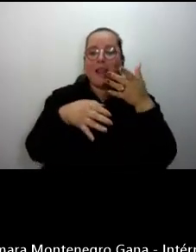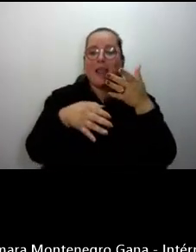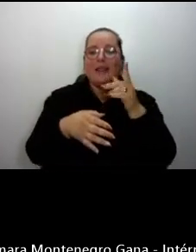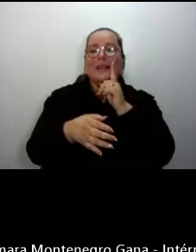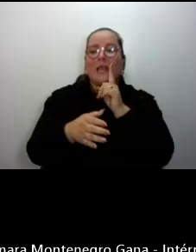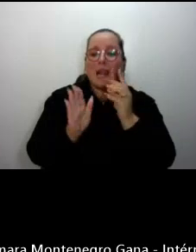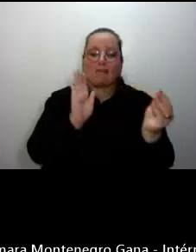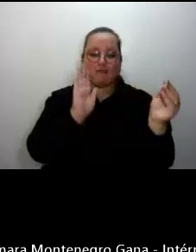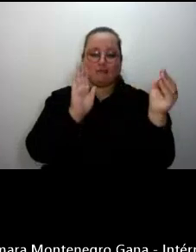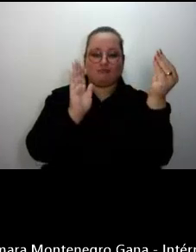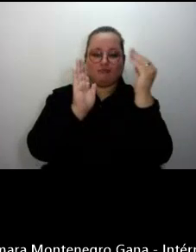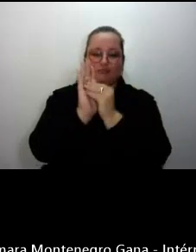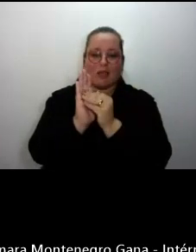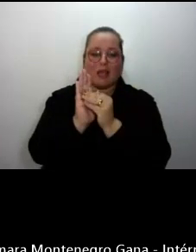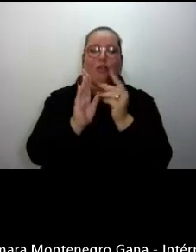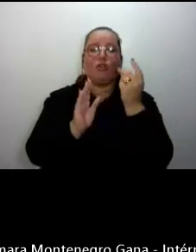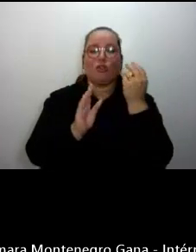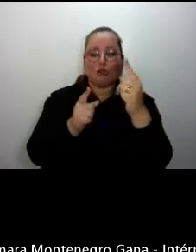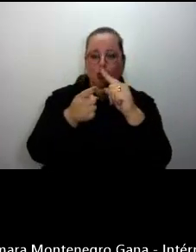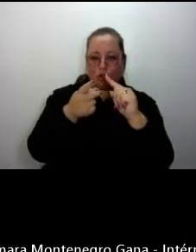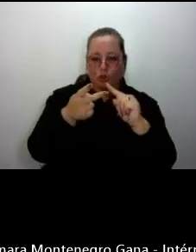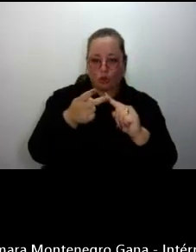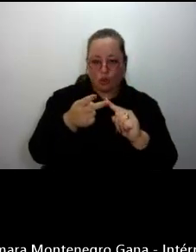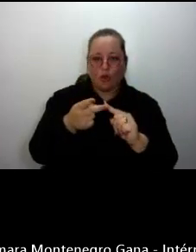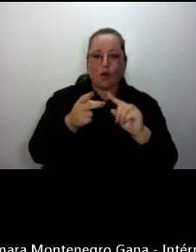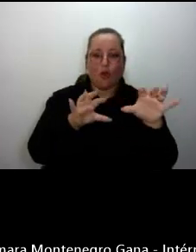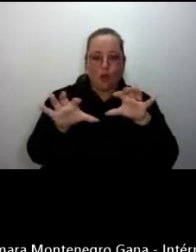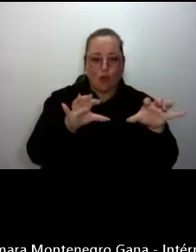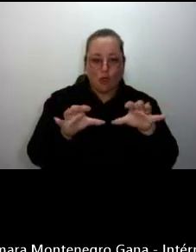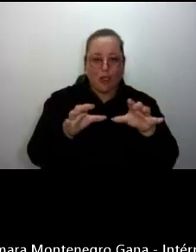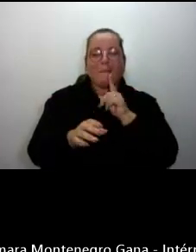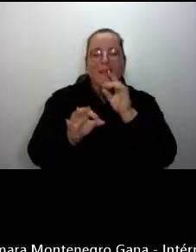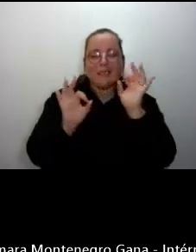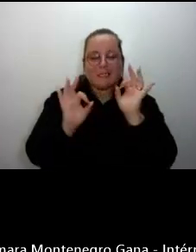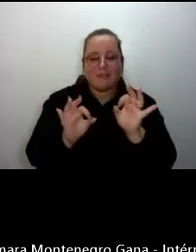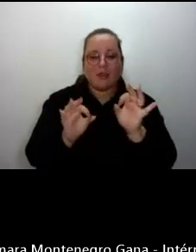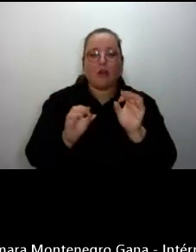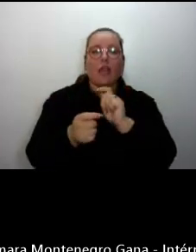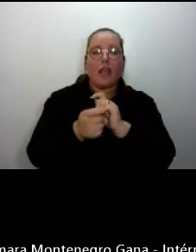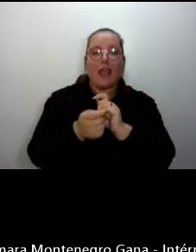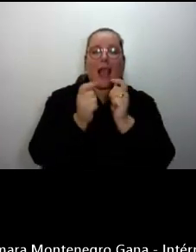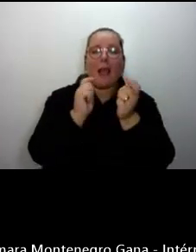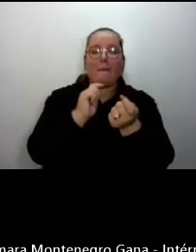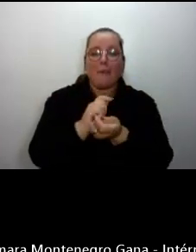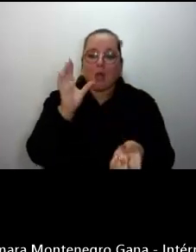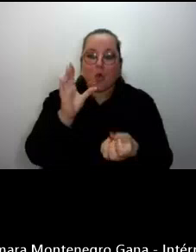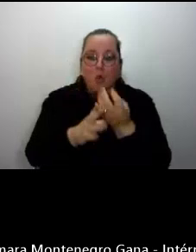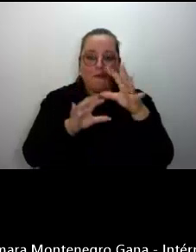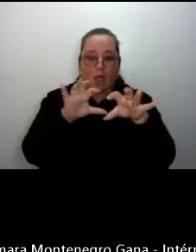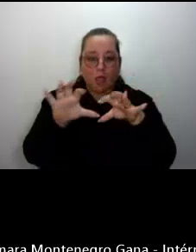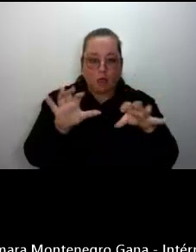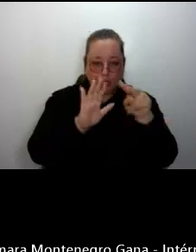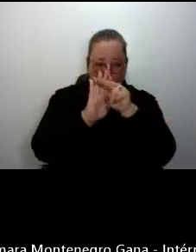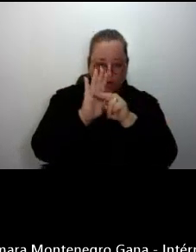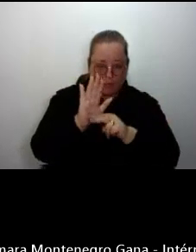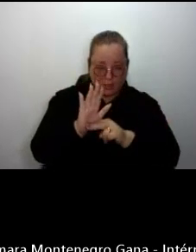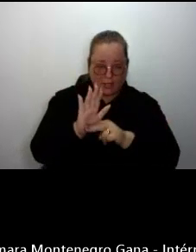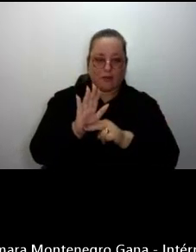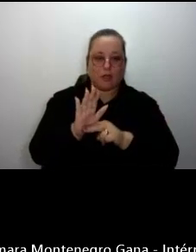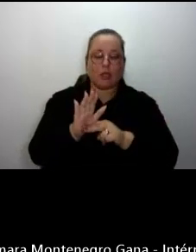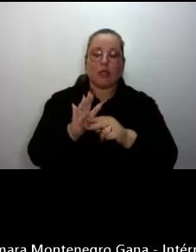instrumentos específicos de gestión y aparte, ¿cierto?, actualizar todo el resto que ya está por normativa. Por lo tanto, se